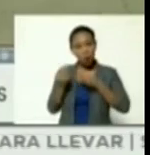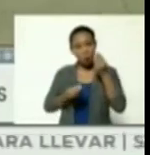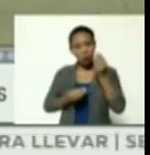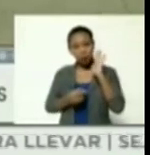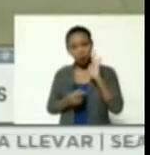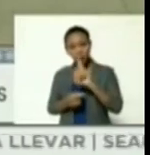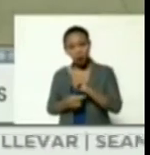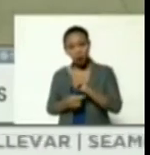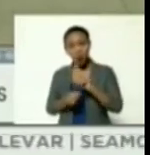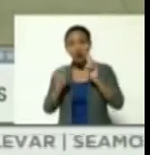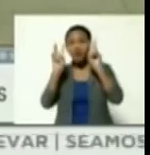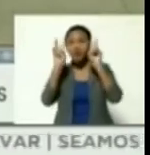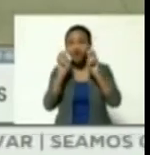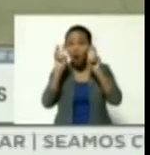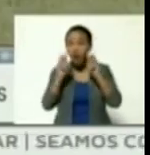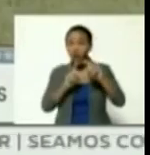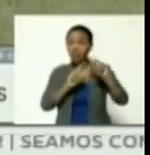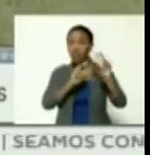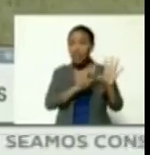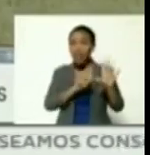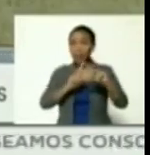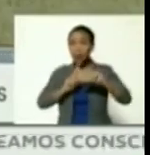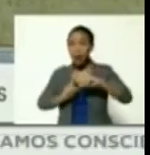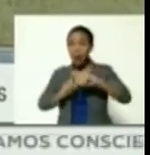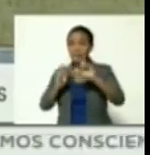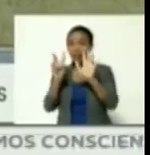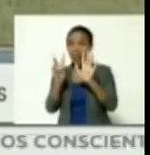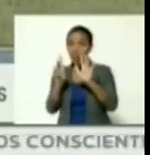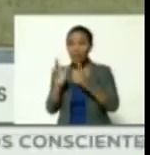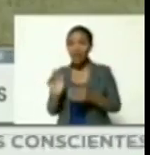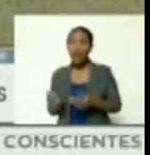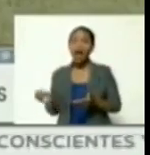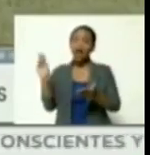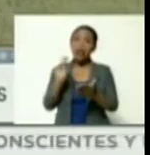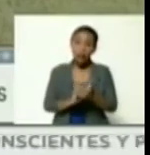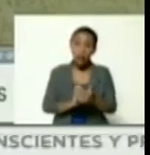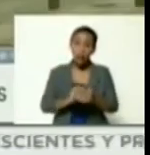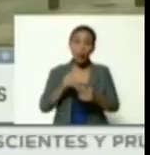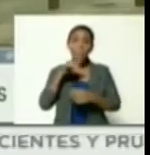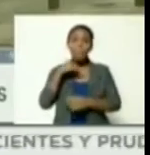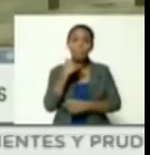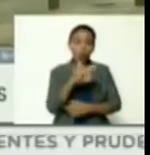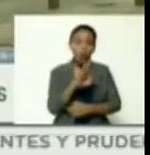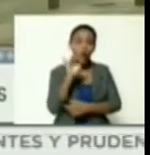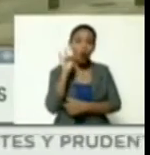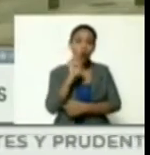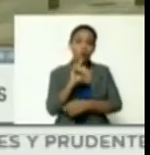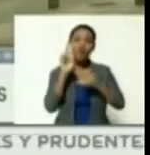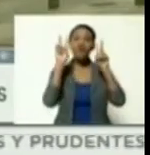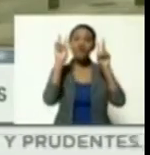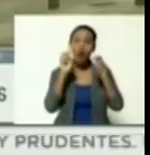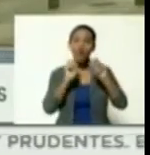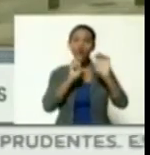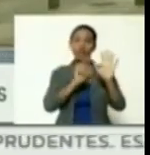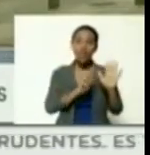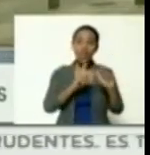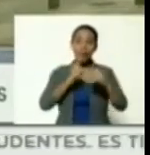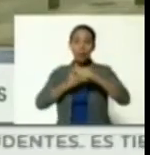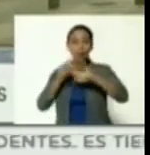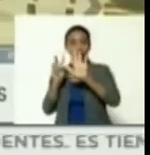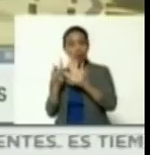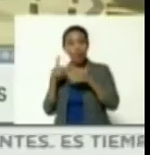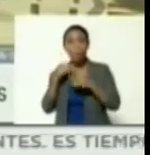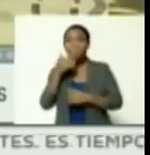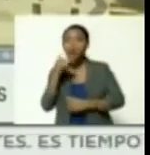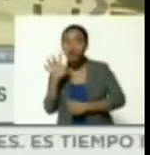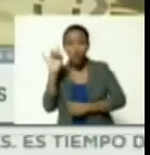Un nuevo 7+7, vamos a retomar el próximo lunes. Un nuevo 7+7. El